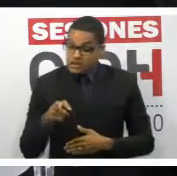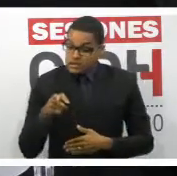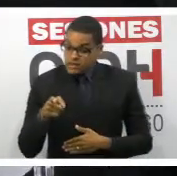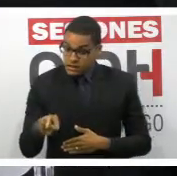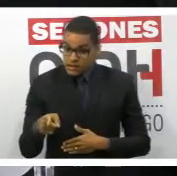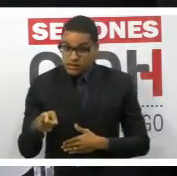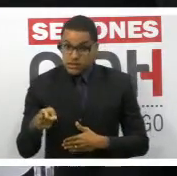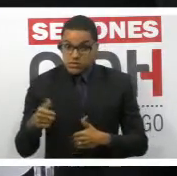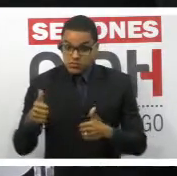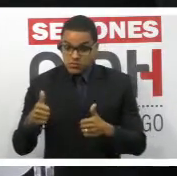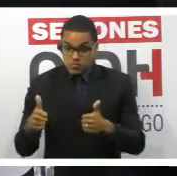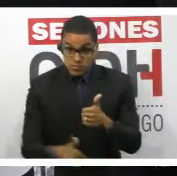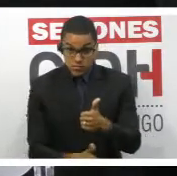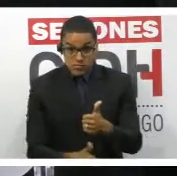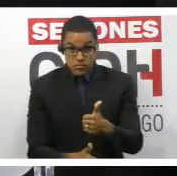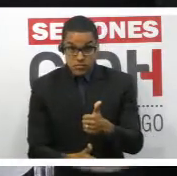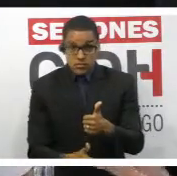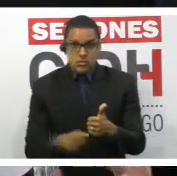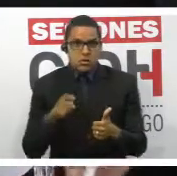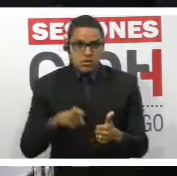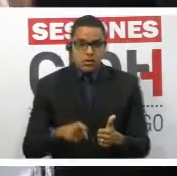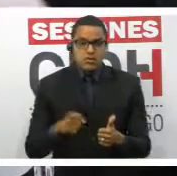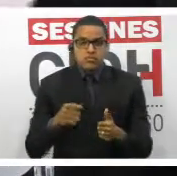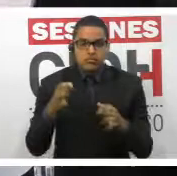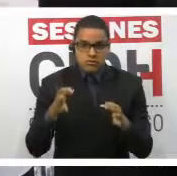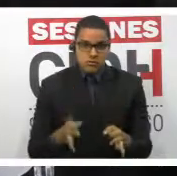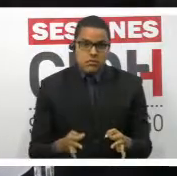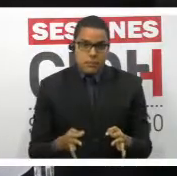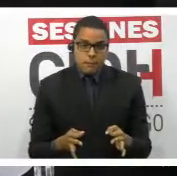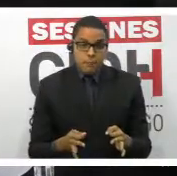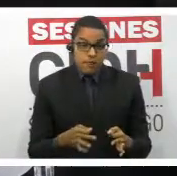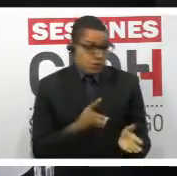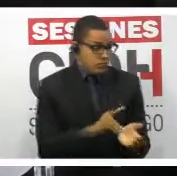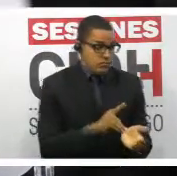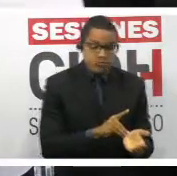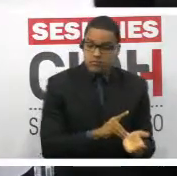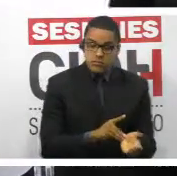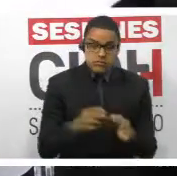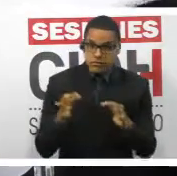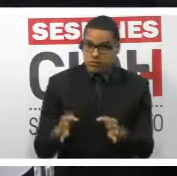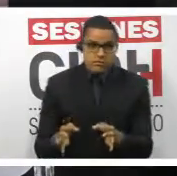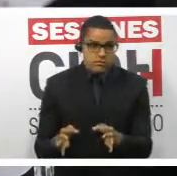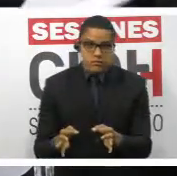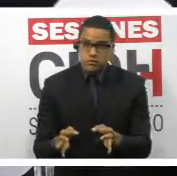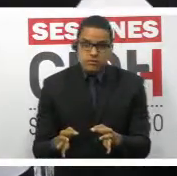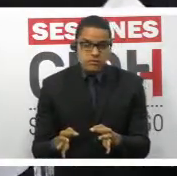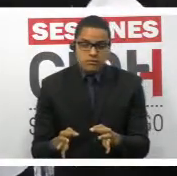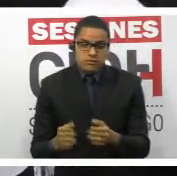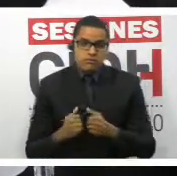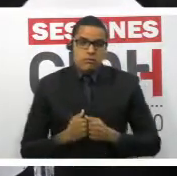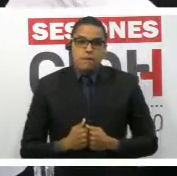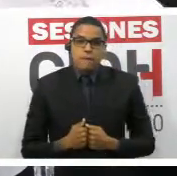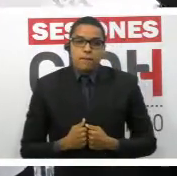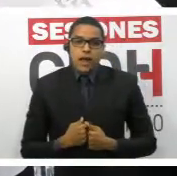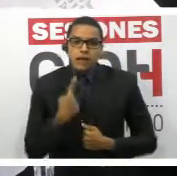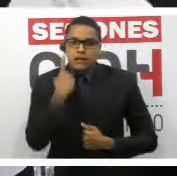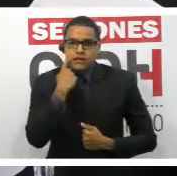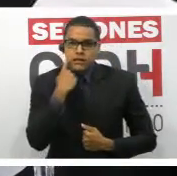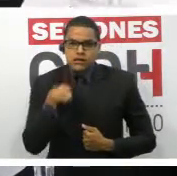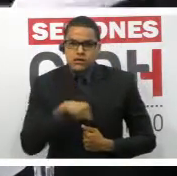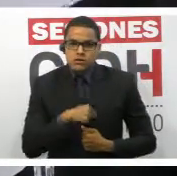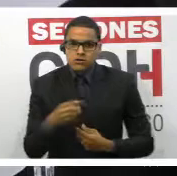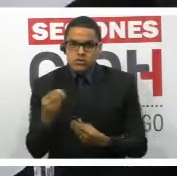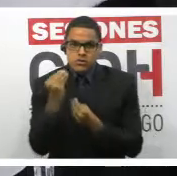que la mujer sea esterilizada en este informe que repartimos ahorita es un informe en el que se aplicó una